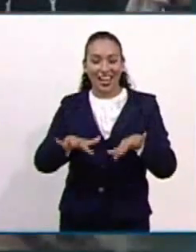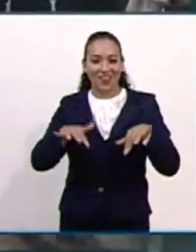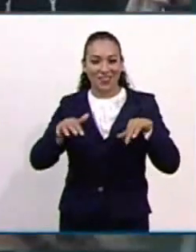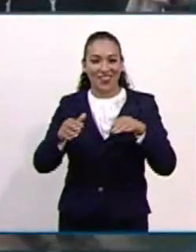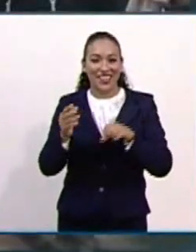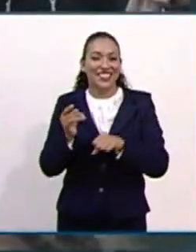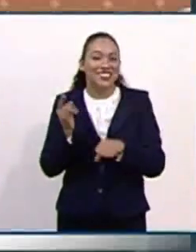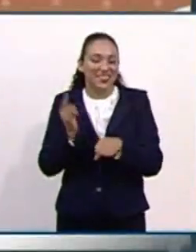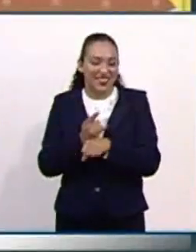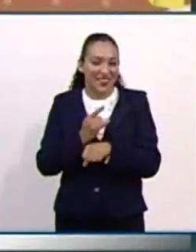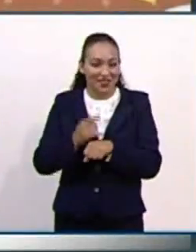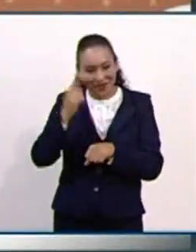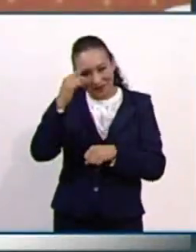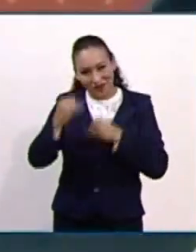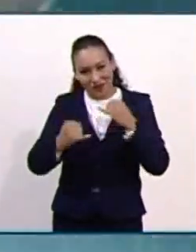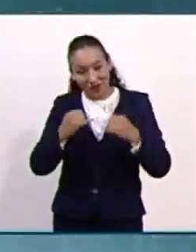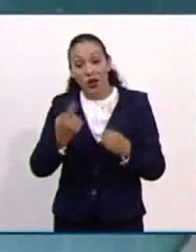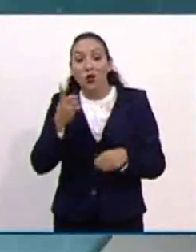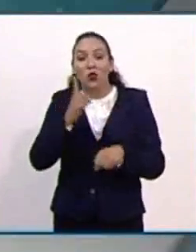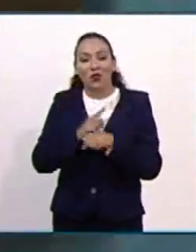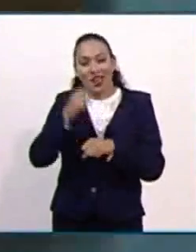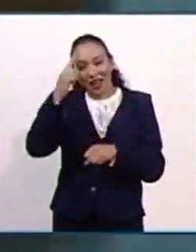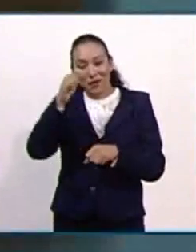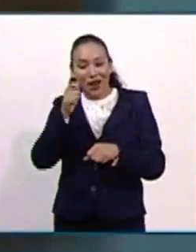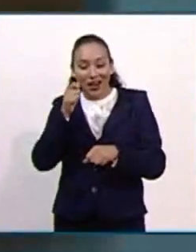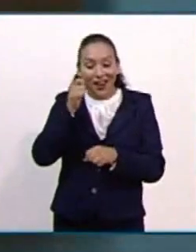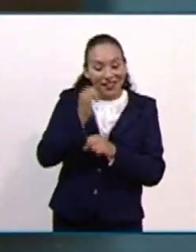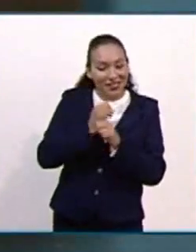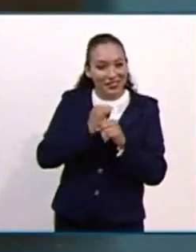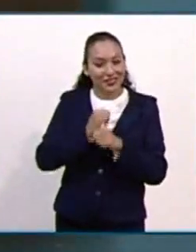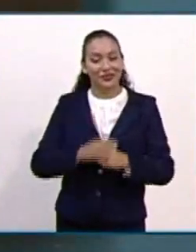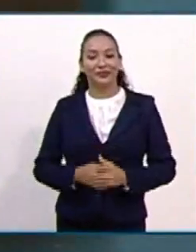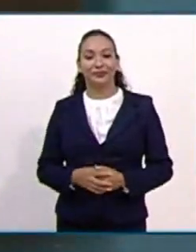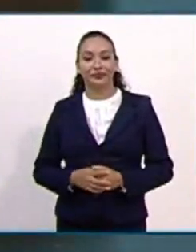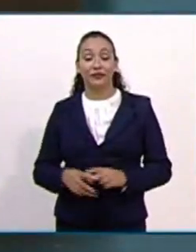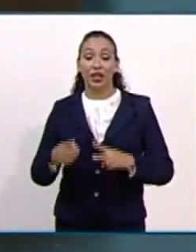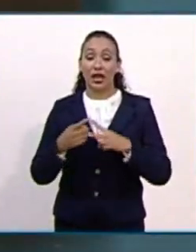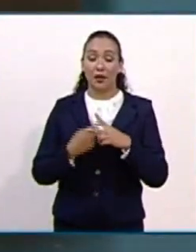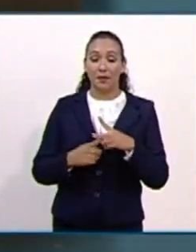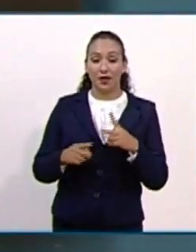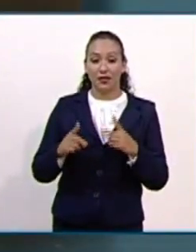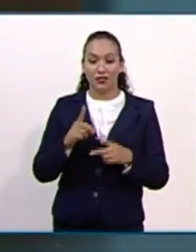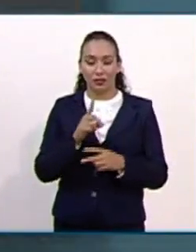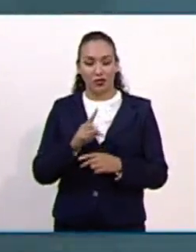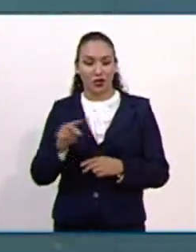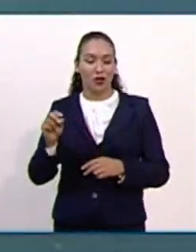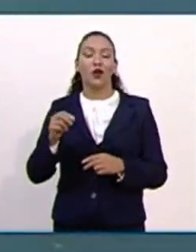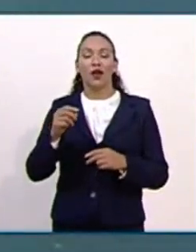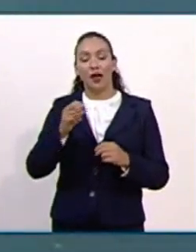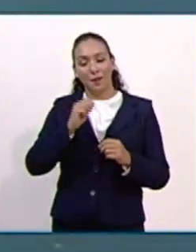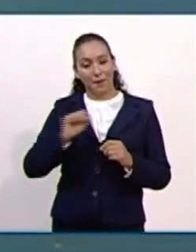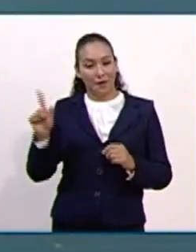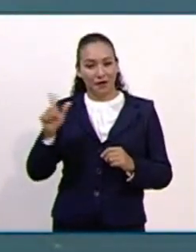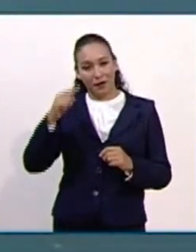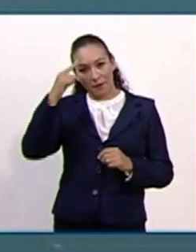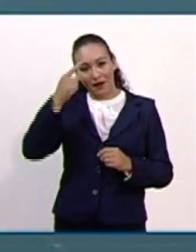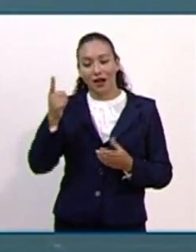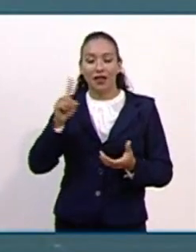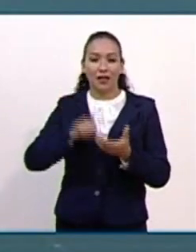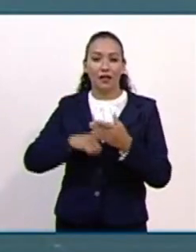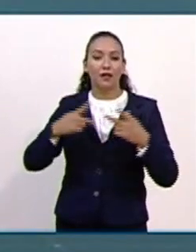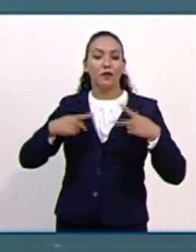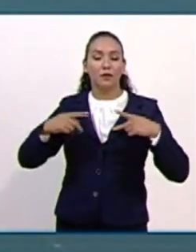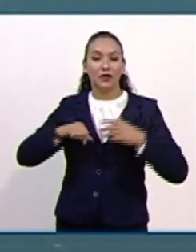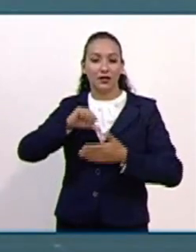penales y un día como detectives. Inició el diplomado en Trabajo Social Forense para personal del Centro de